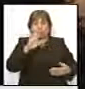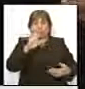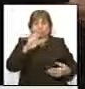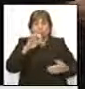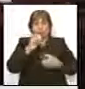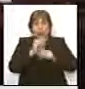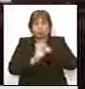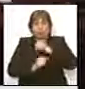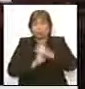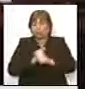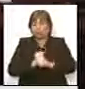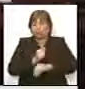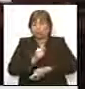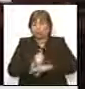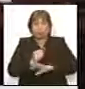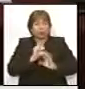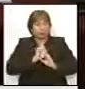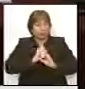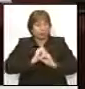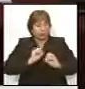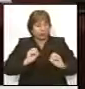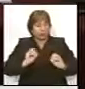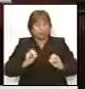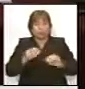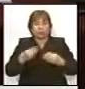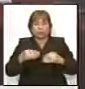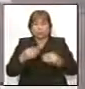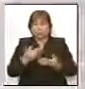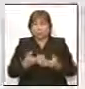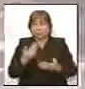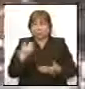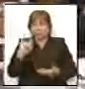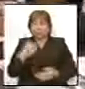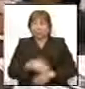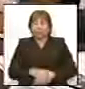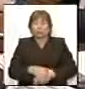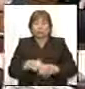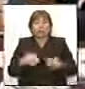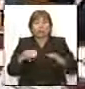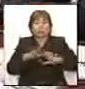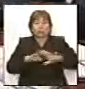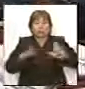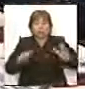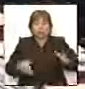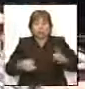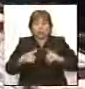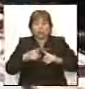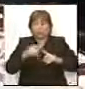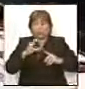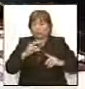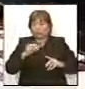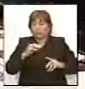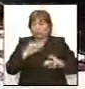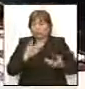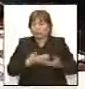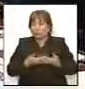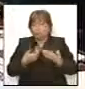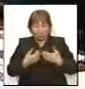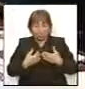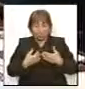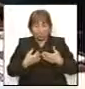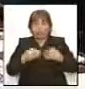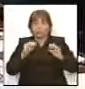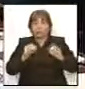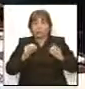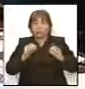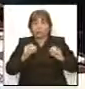creada y no se adecúa a la realidad del mercado actual. La mesa técnica de la Comisión también tiene que estar a